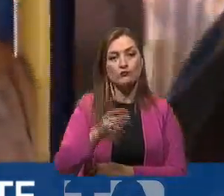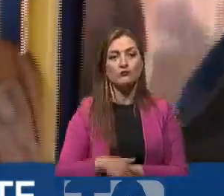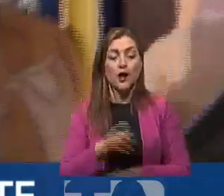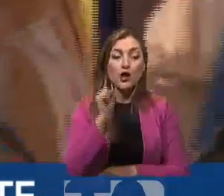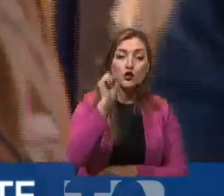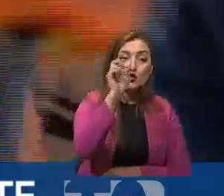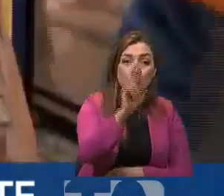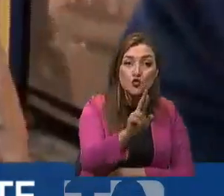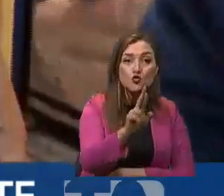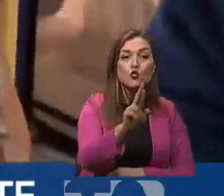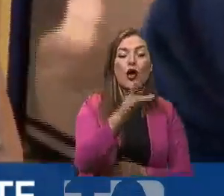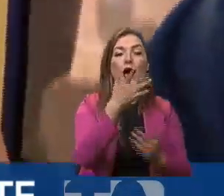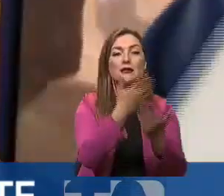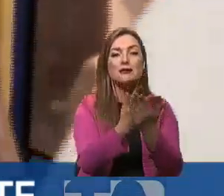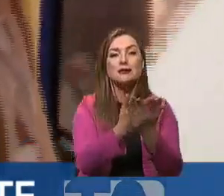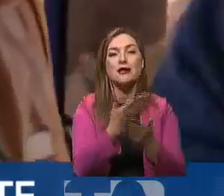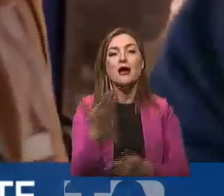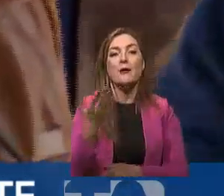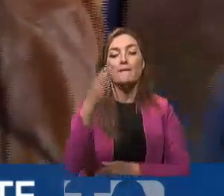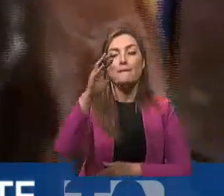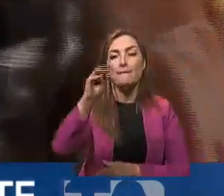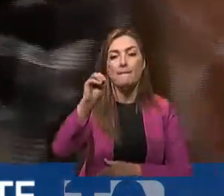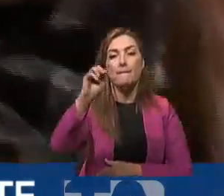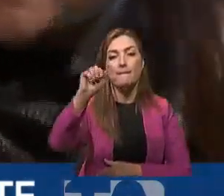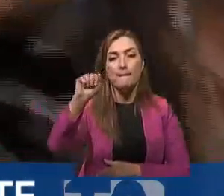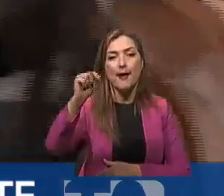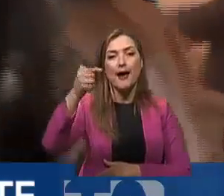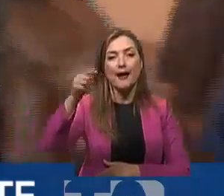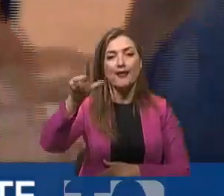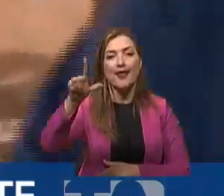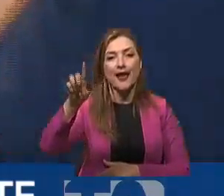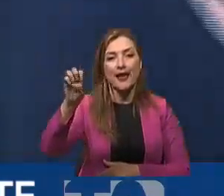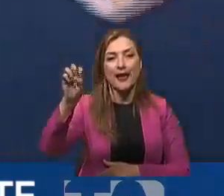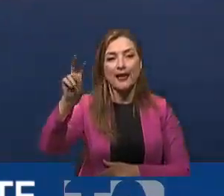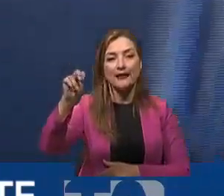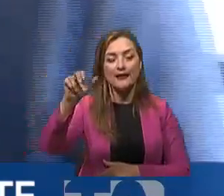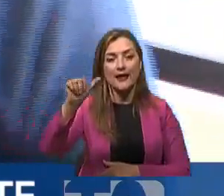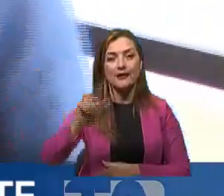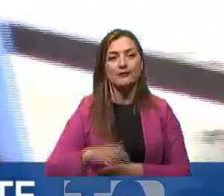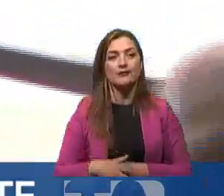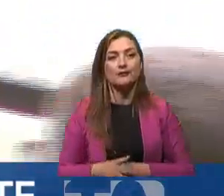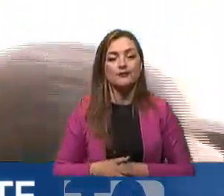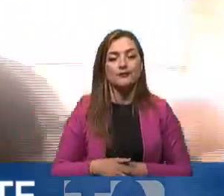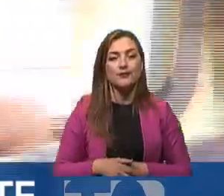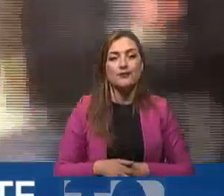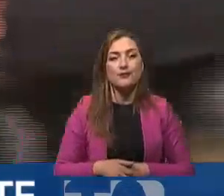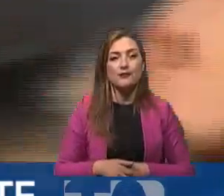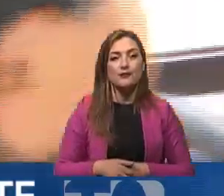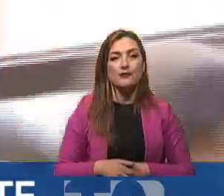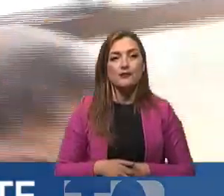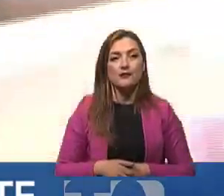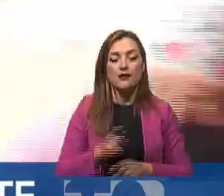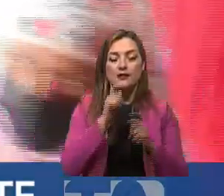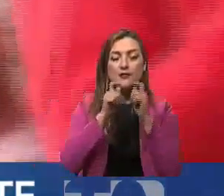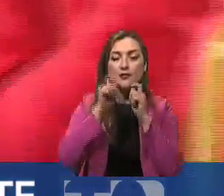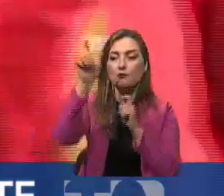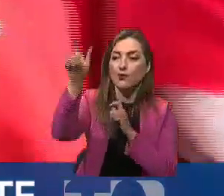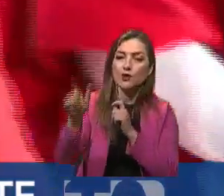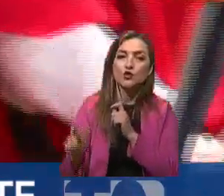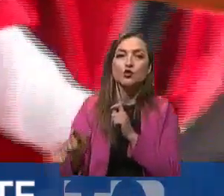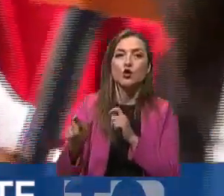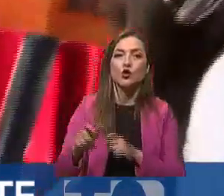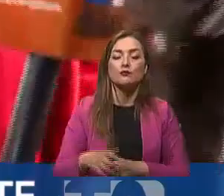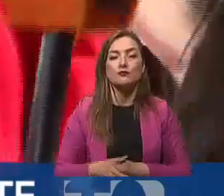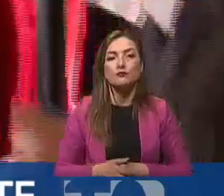llegan a la Magdalena. Perfecto, muchas gracias. Y vamos a acercarnos a donde uno de los pasajeros también que está en este momento aquí también